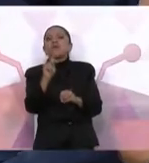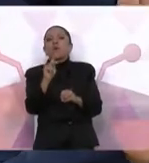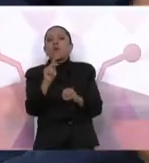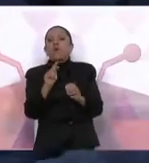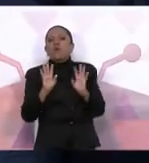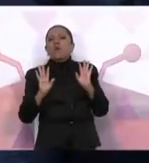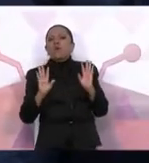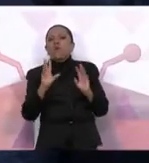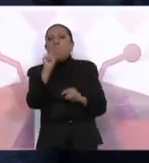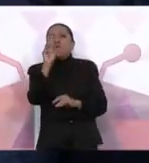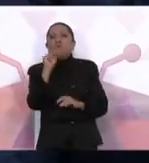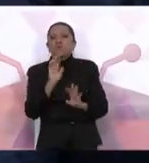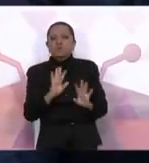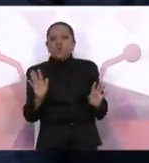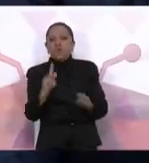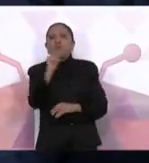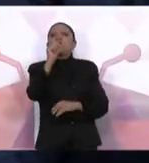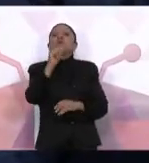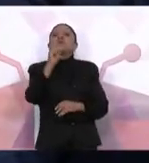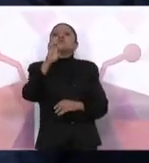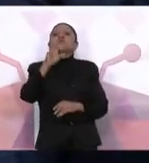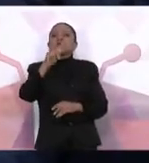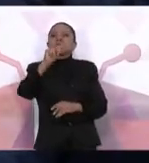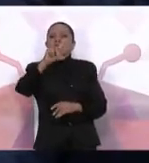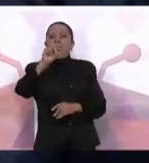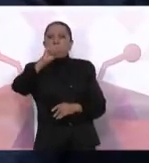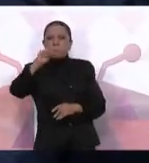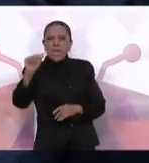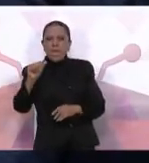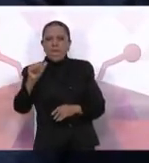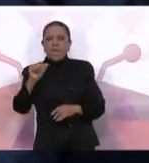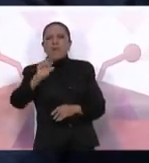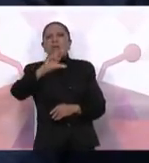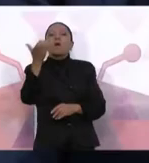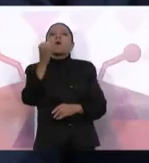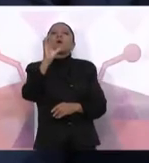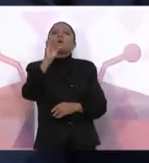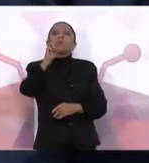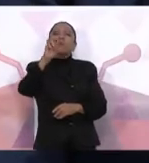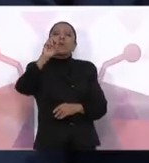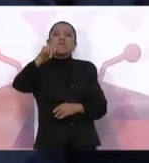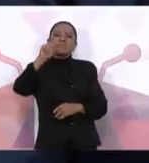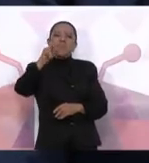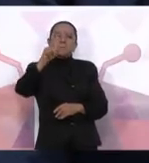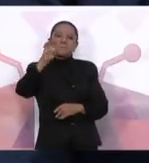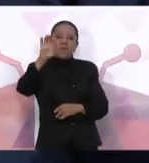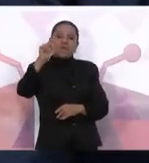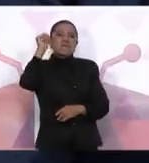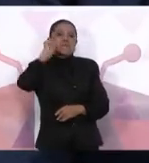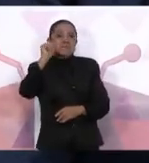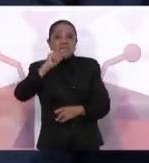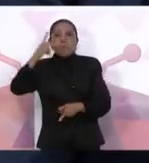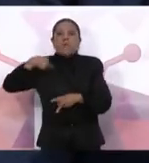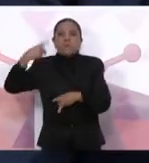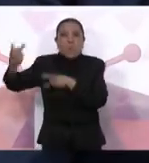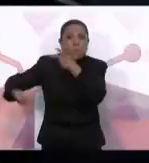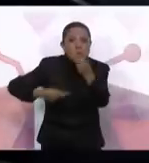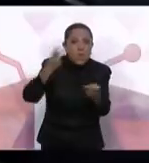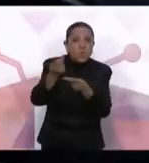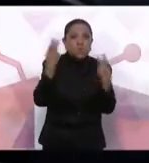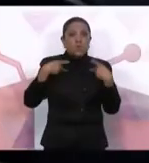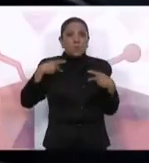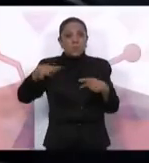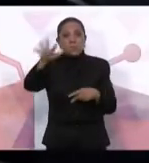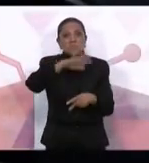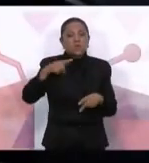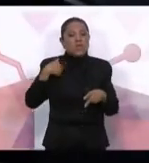lo con el caso revisemos y pensemos también qué opina la población siempre te estaré al lado del medio ambiente mi estado tiene